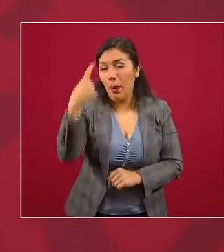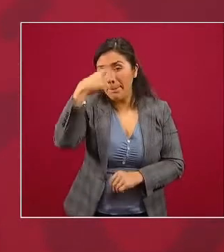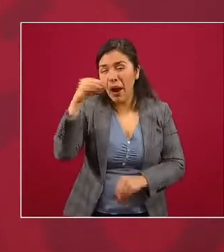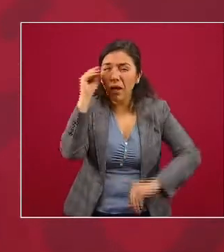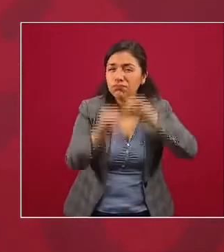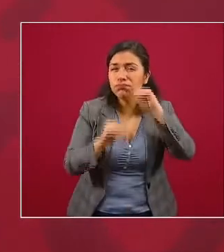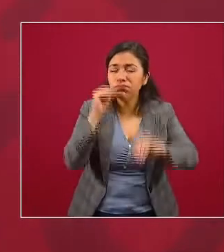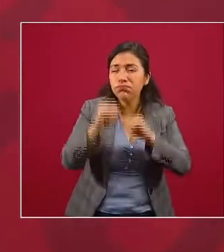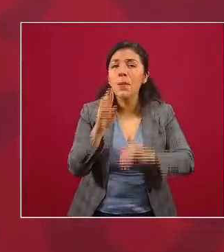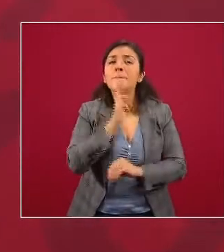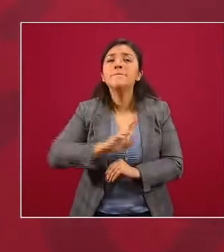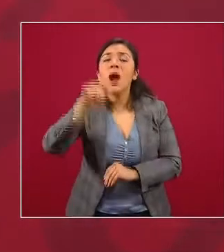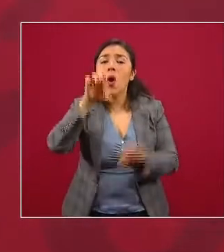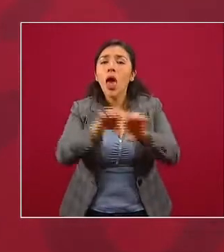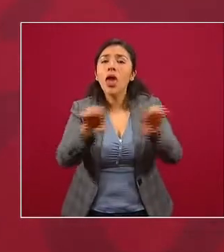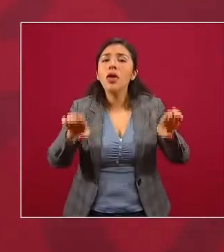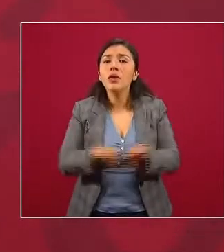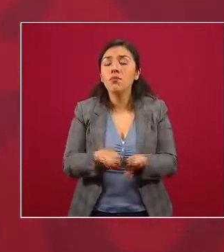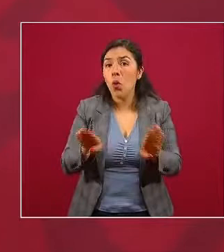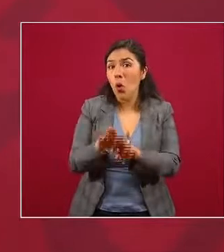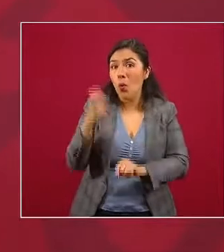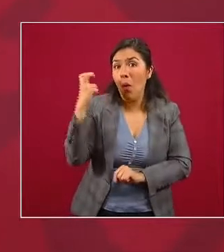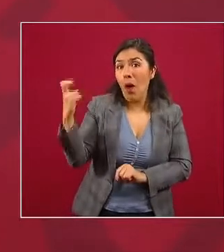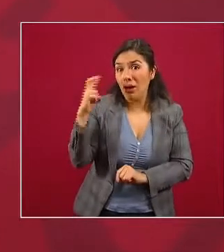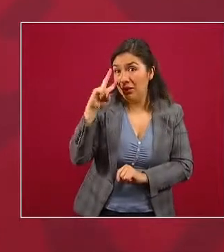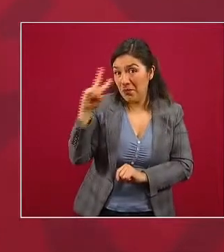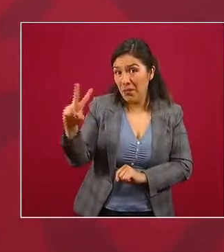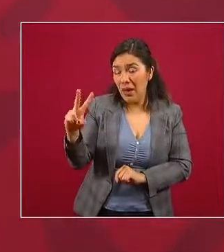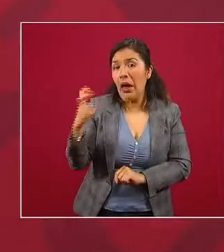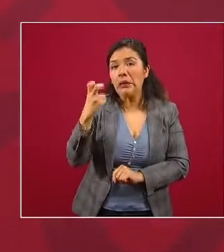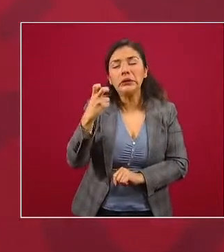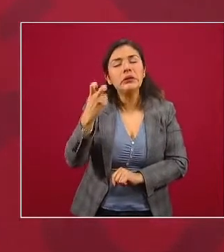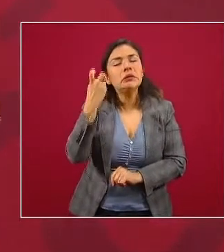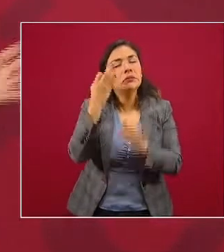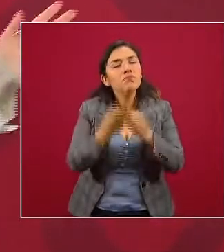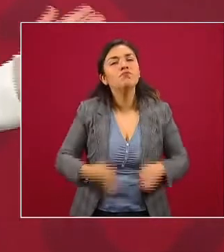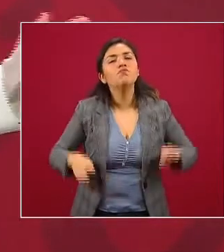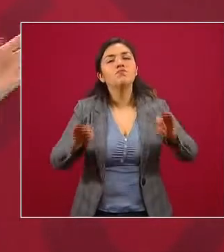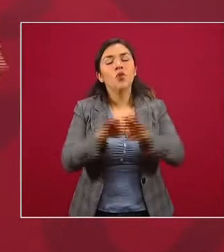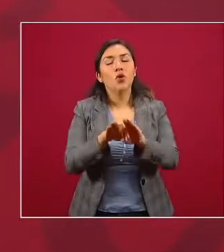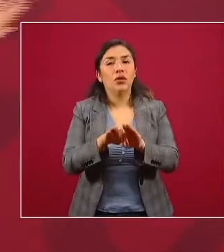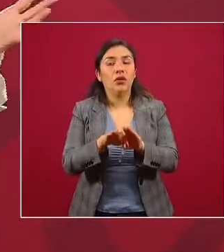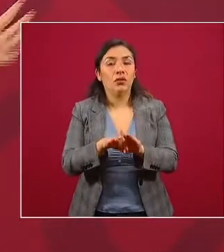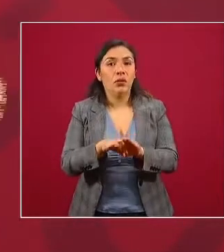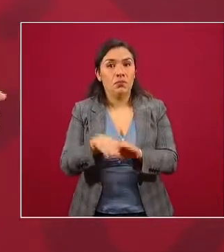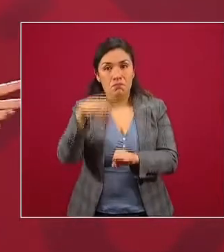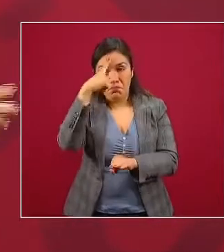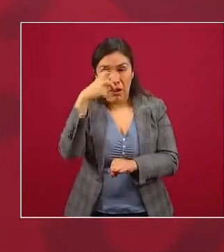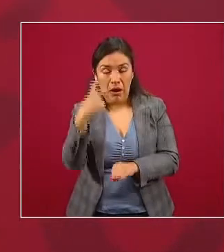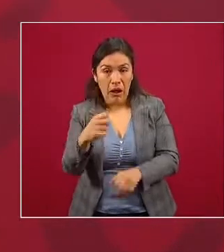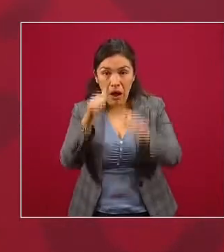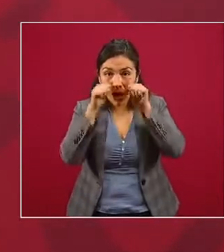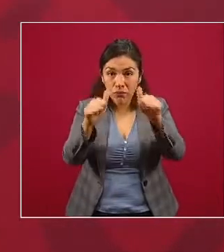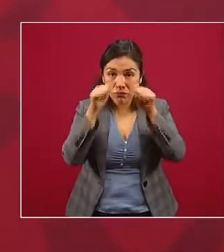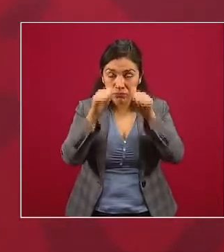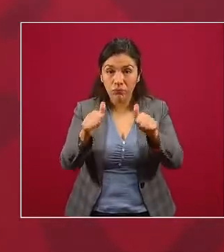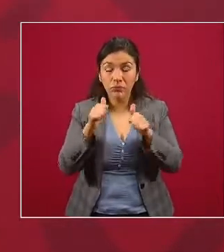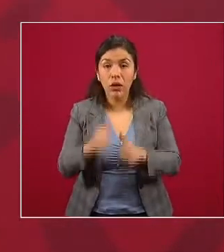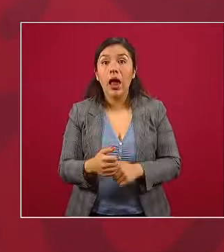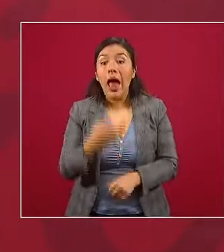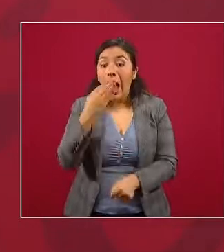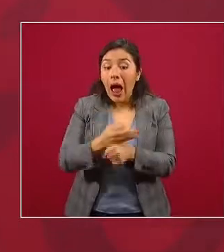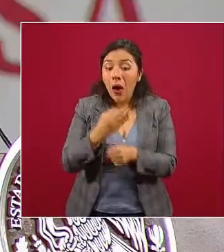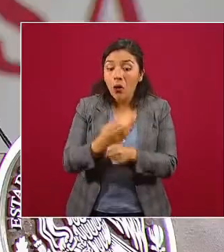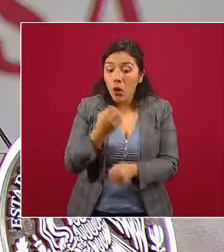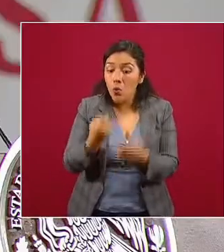equipos de alta especialidad, que son claves y estratégicos, y que hasta este nuevo régimen